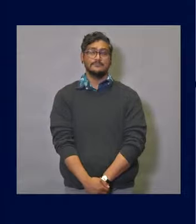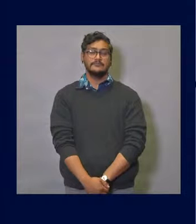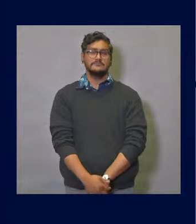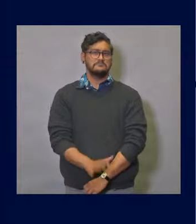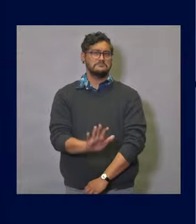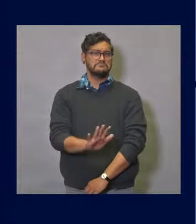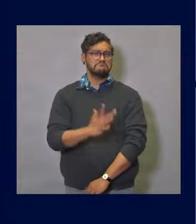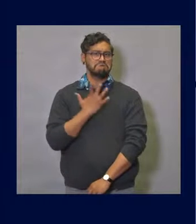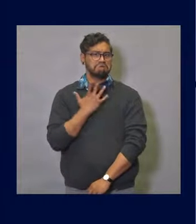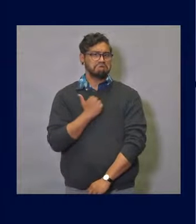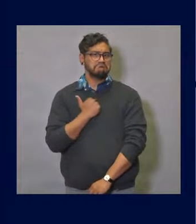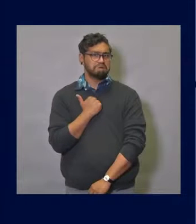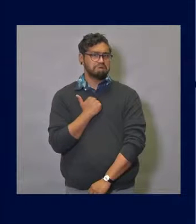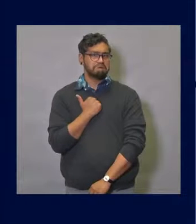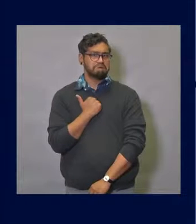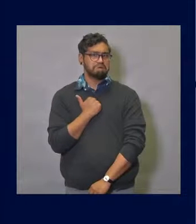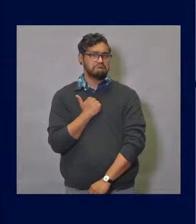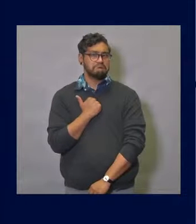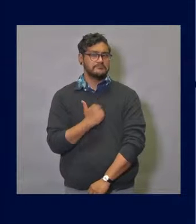Perdón.